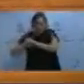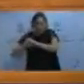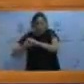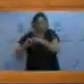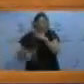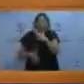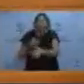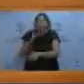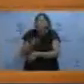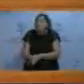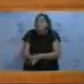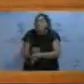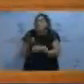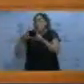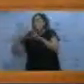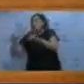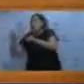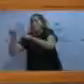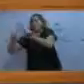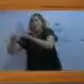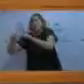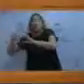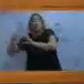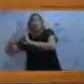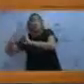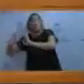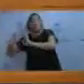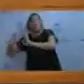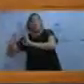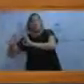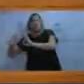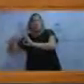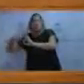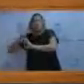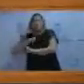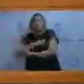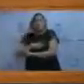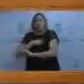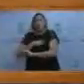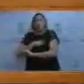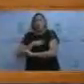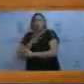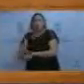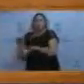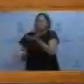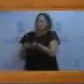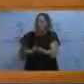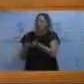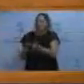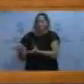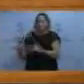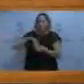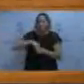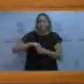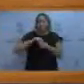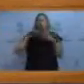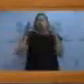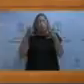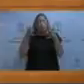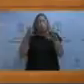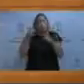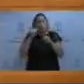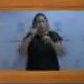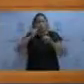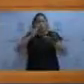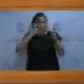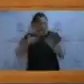es absurdo. Van a una empresa de personal, luego van a nombrar una comisión de valoración en el seno del Consejo de la Administración, según leí en las bases.